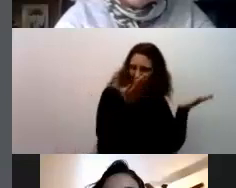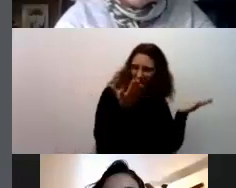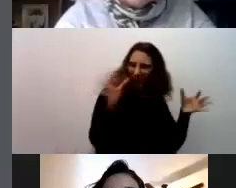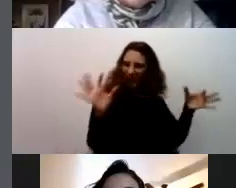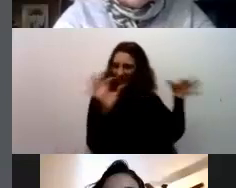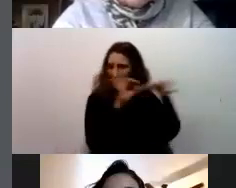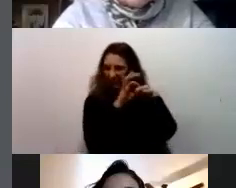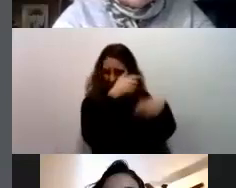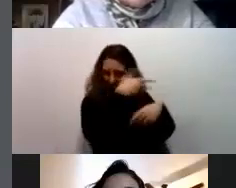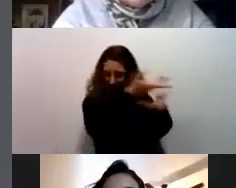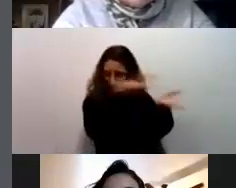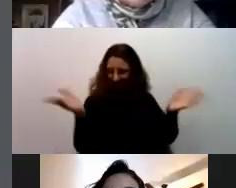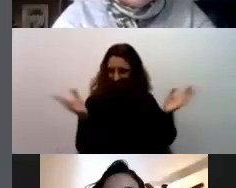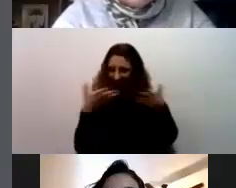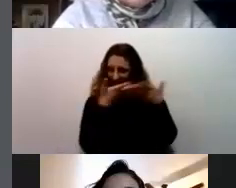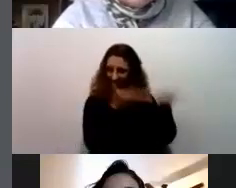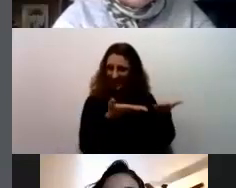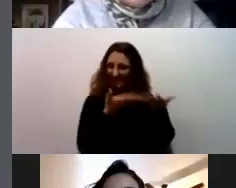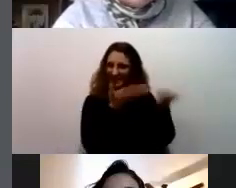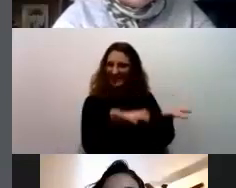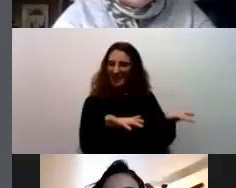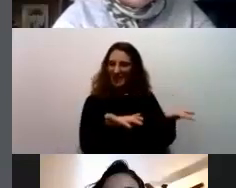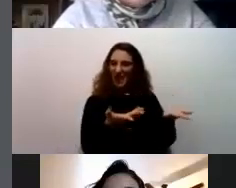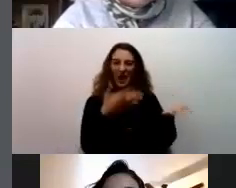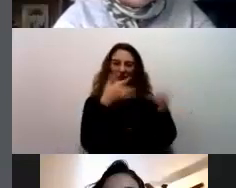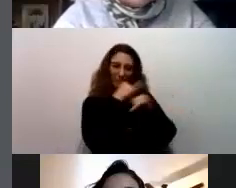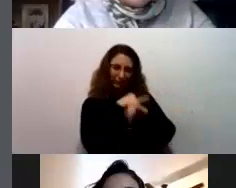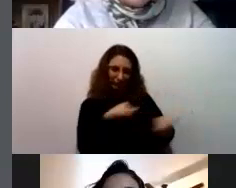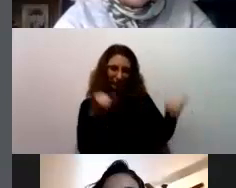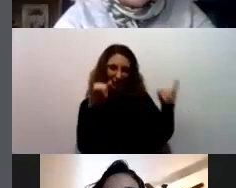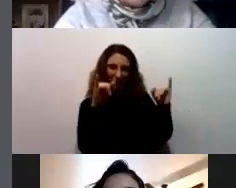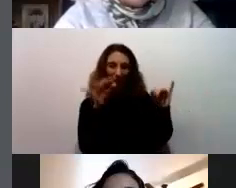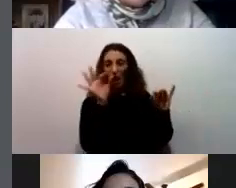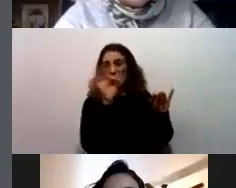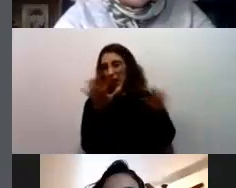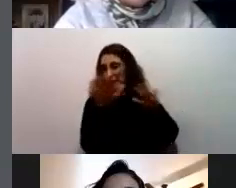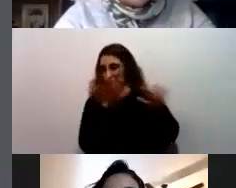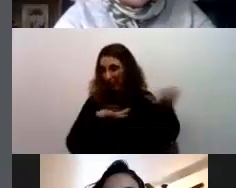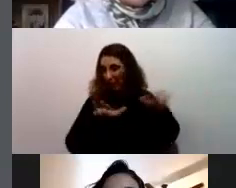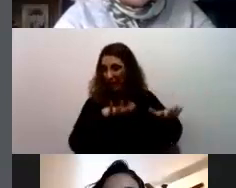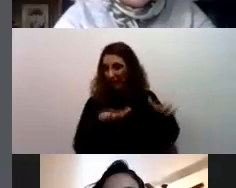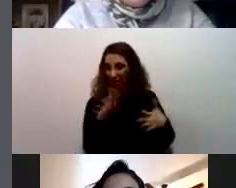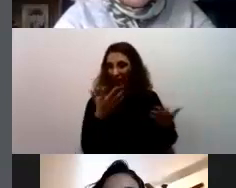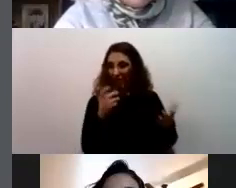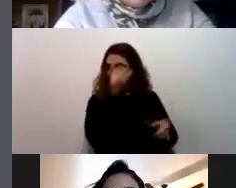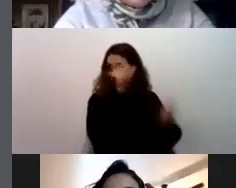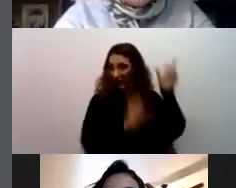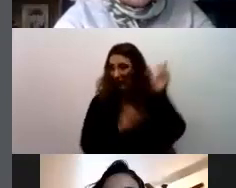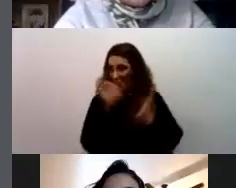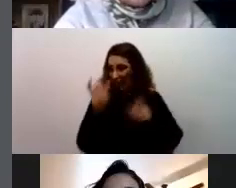el entorno, a la accesibilidad de la información y a la movilidad de todas las personas, promoviendo